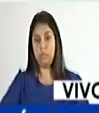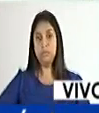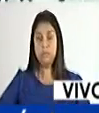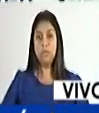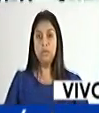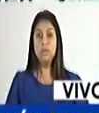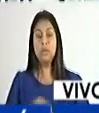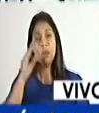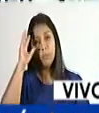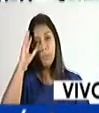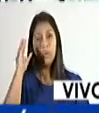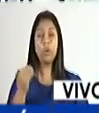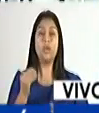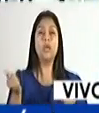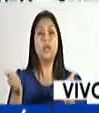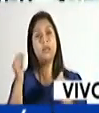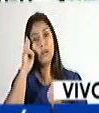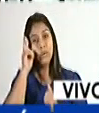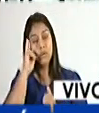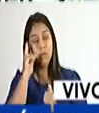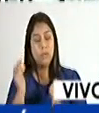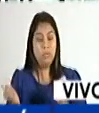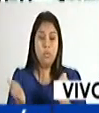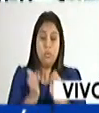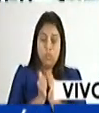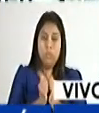presidente, porque recordemos que